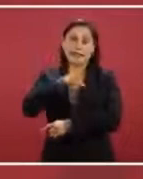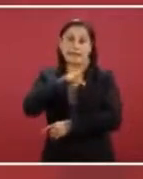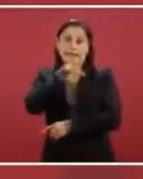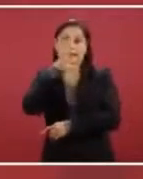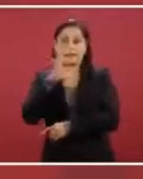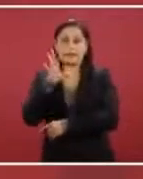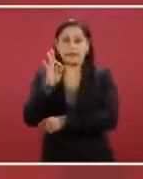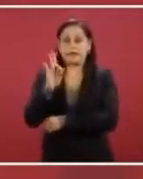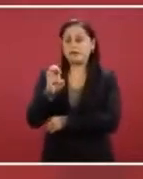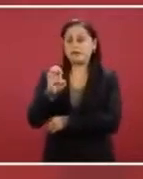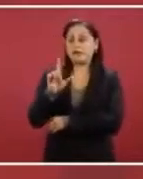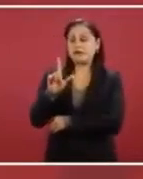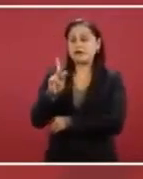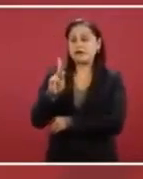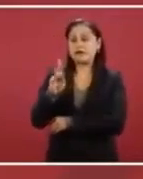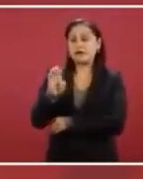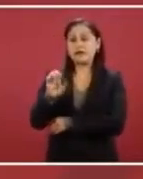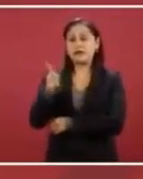el que ordena